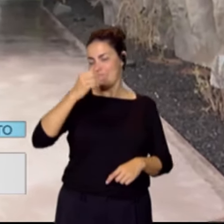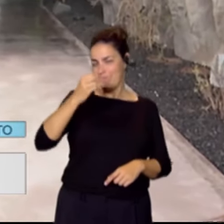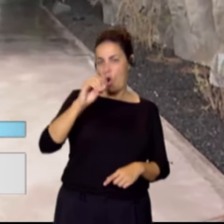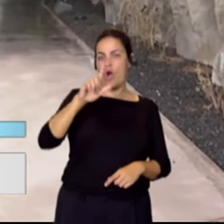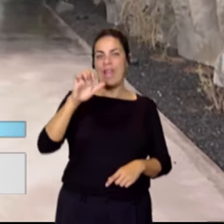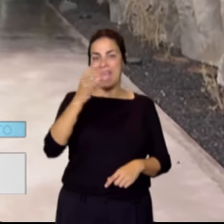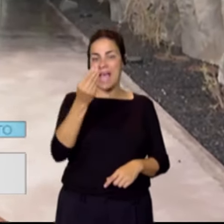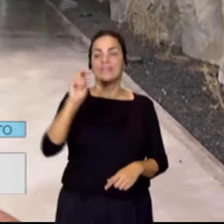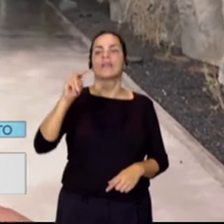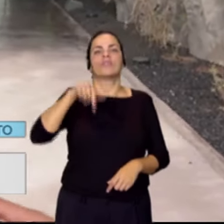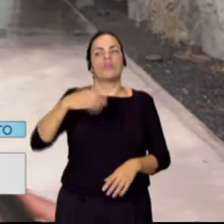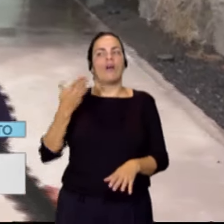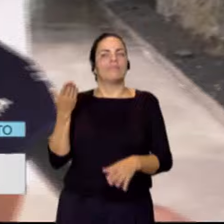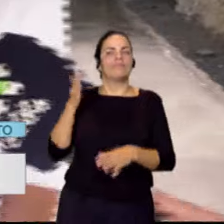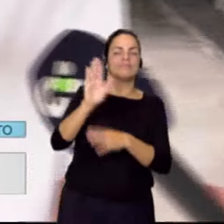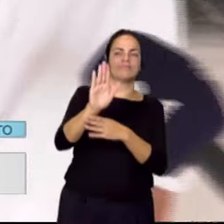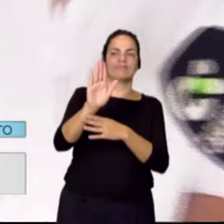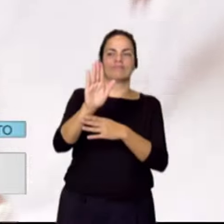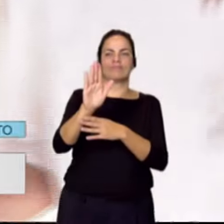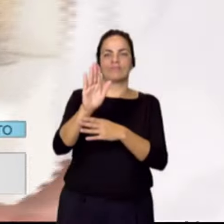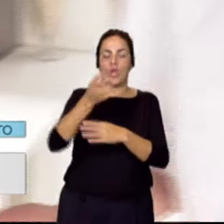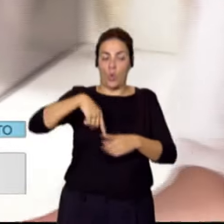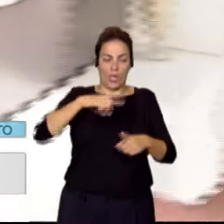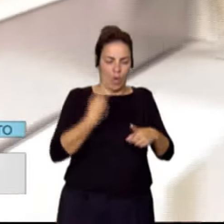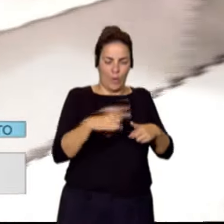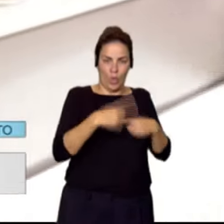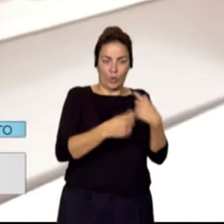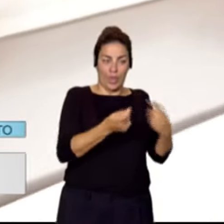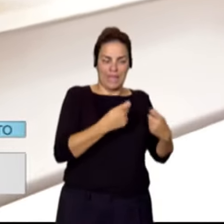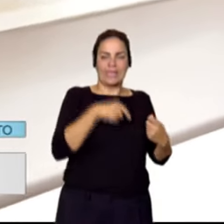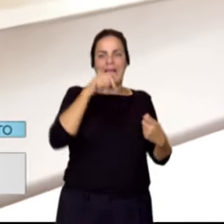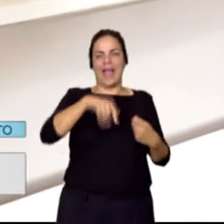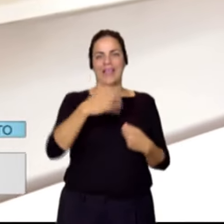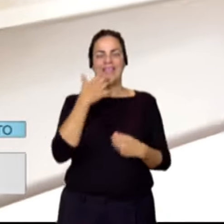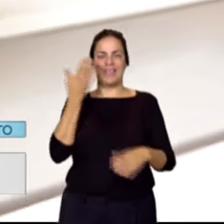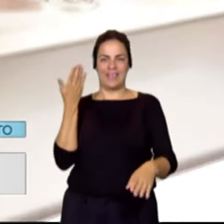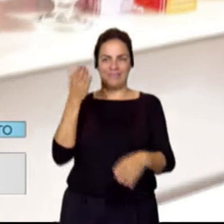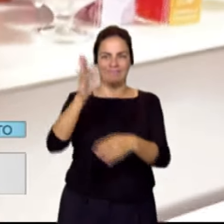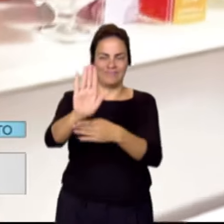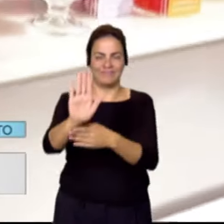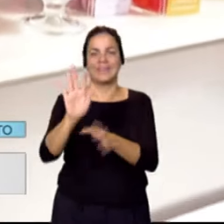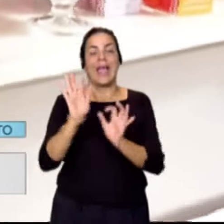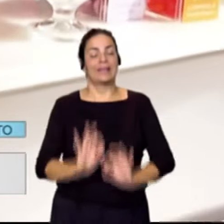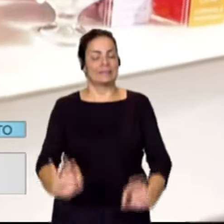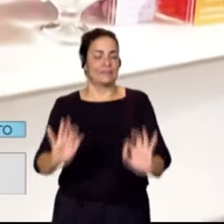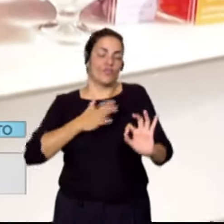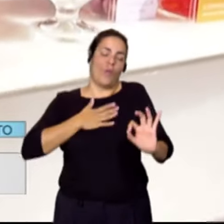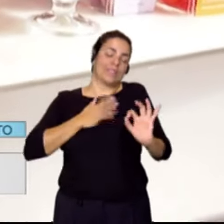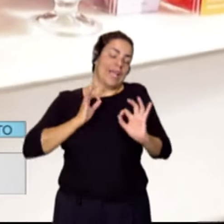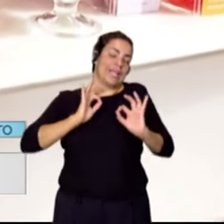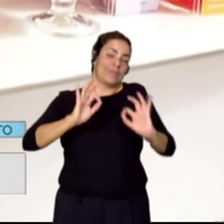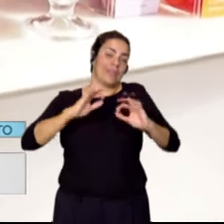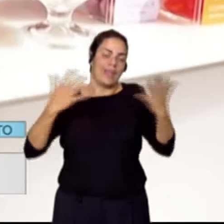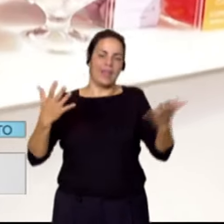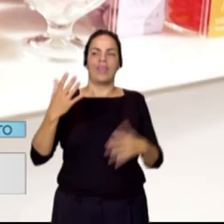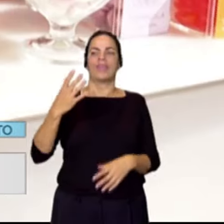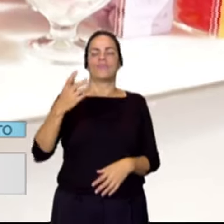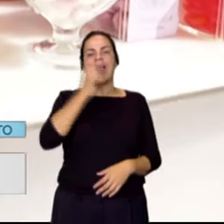que los productos que solemos tener en nuestras tiendas eh en especial nuestra especialidad es el helado